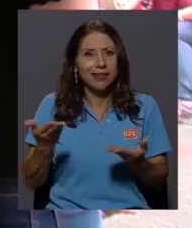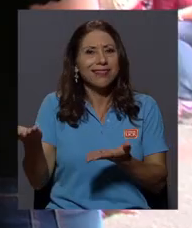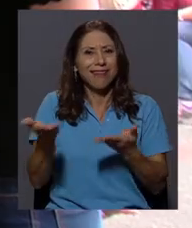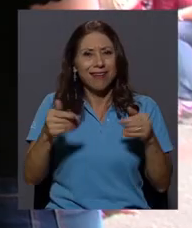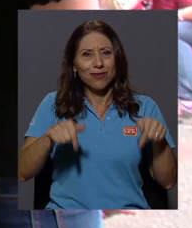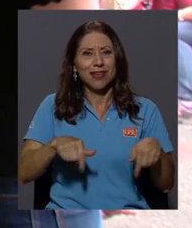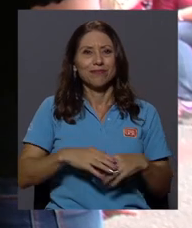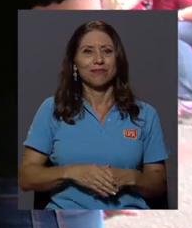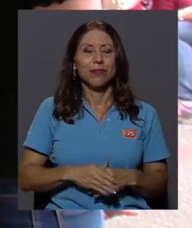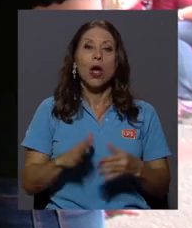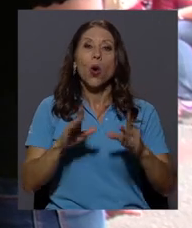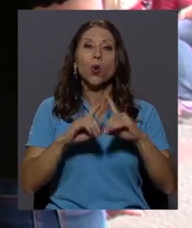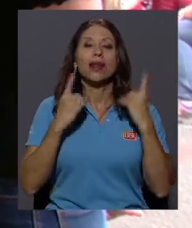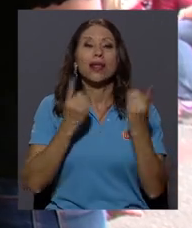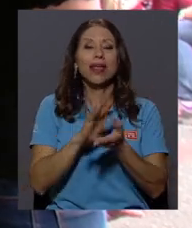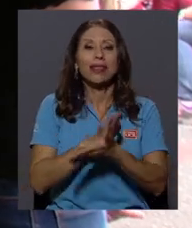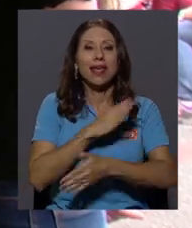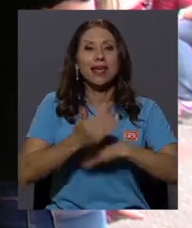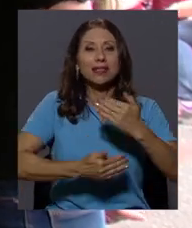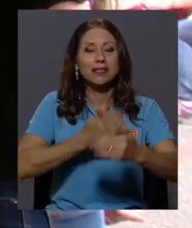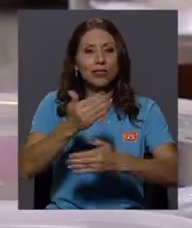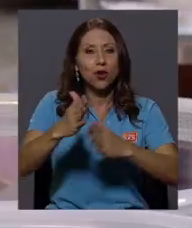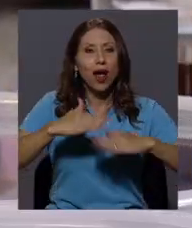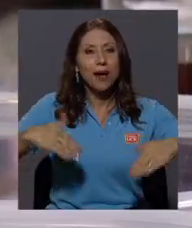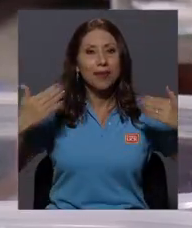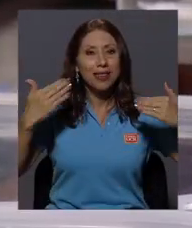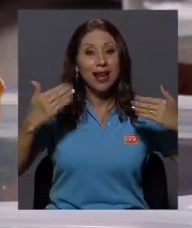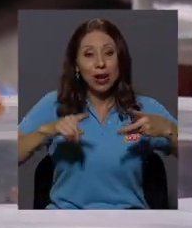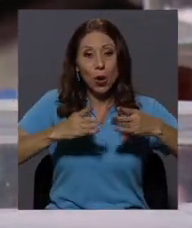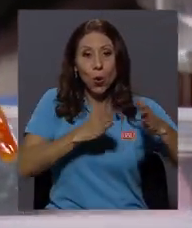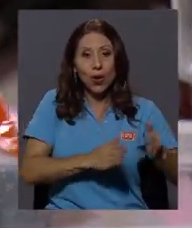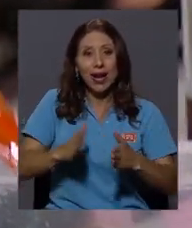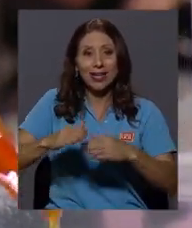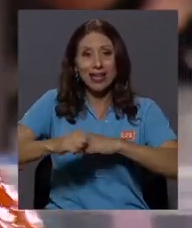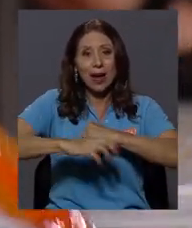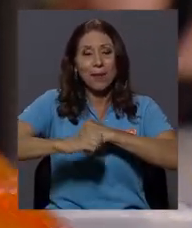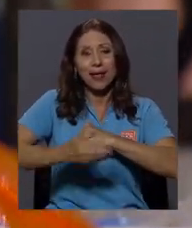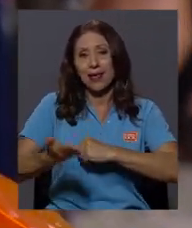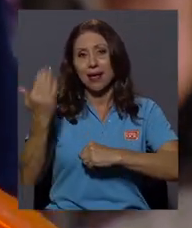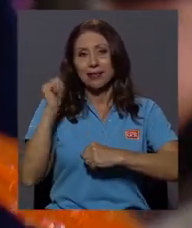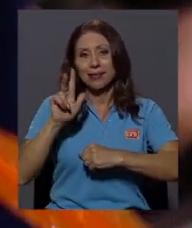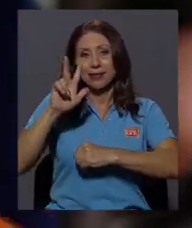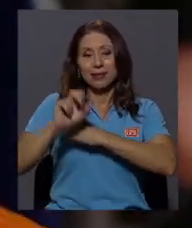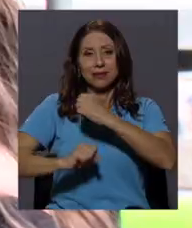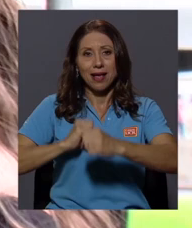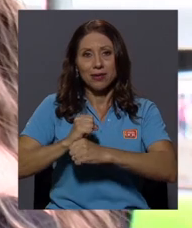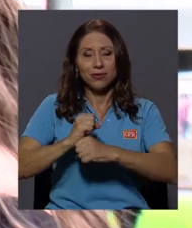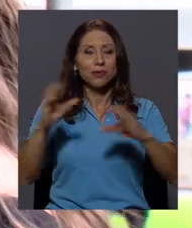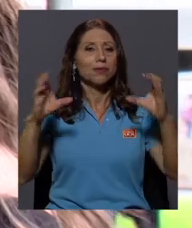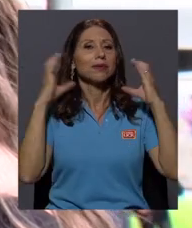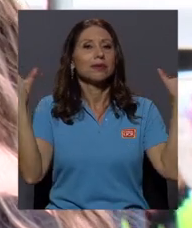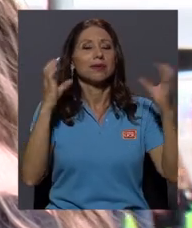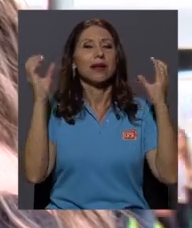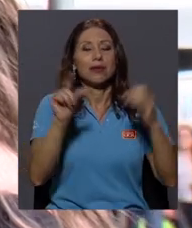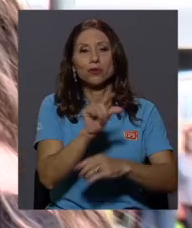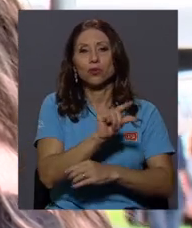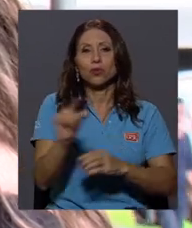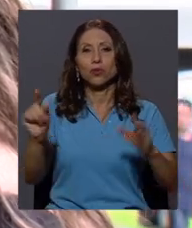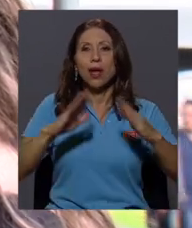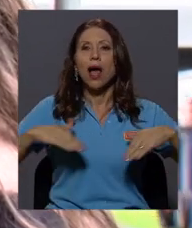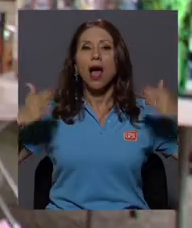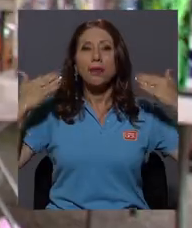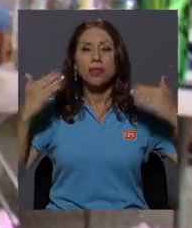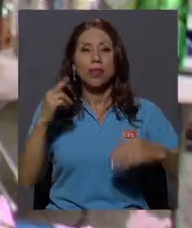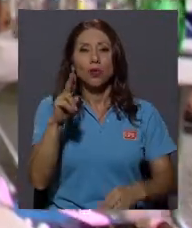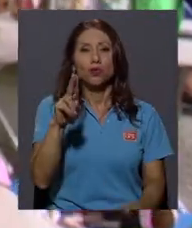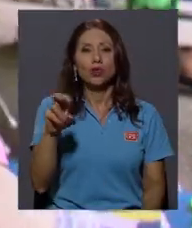La Unidad de Gestión Ambiental organiza la campaña desde hace 3 años para celebrar la Semana del Ambiente en la UCR. En